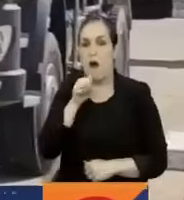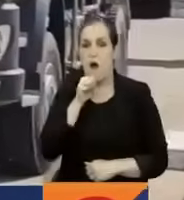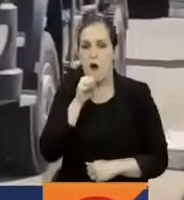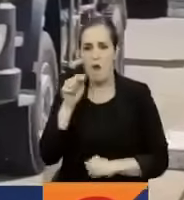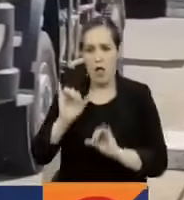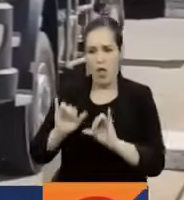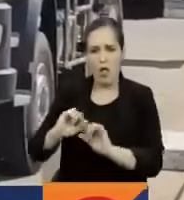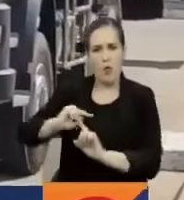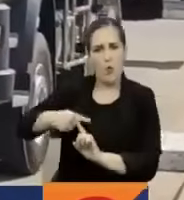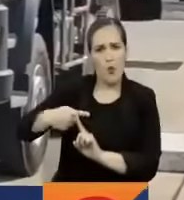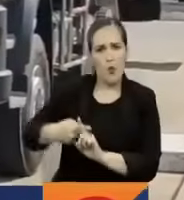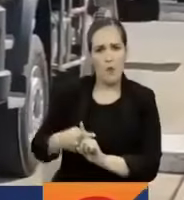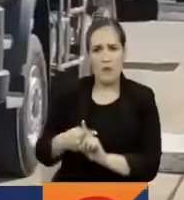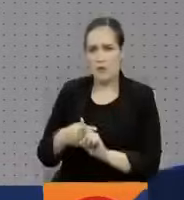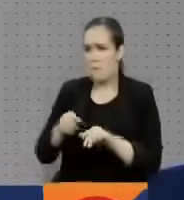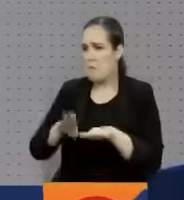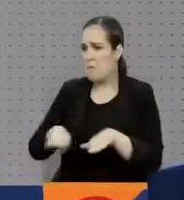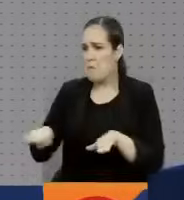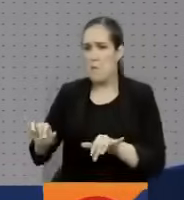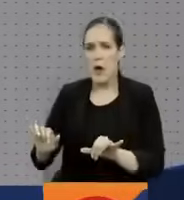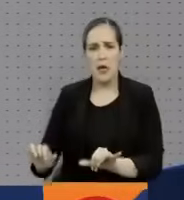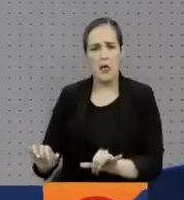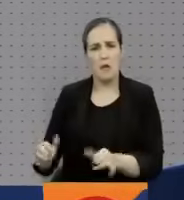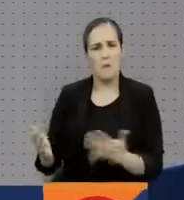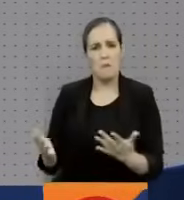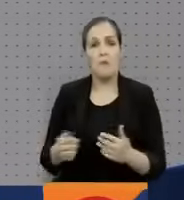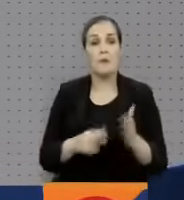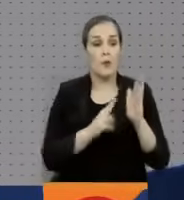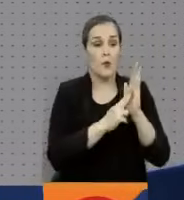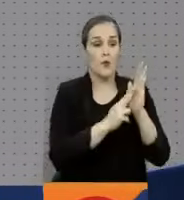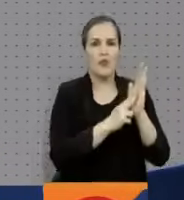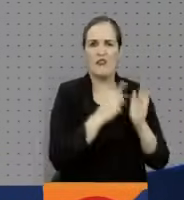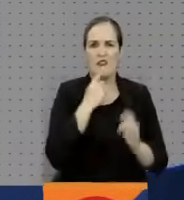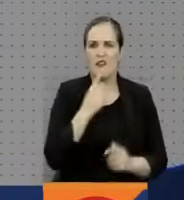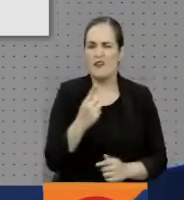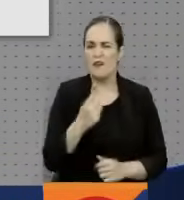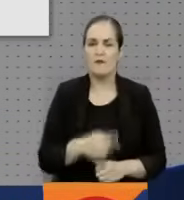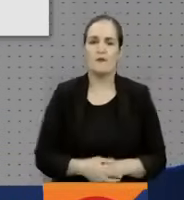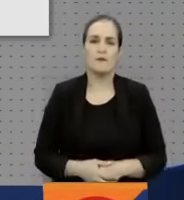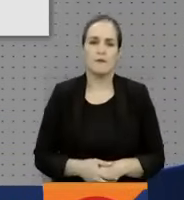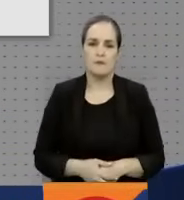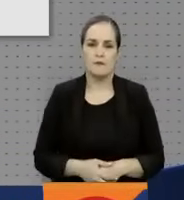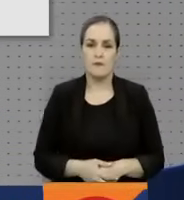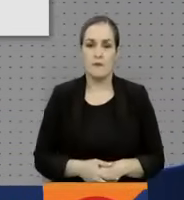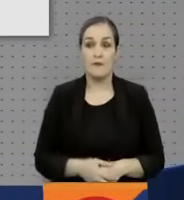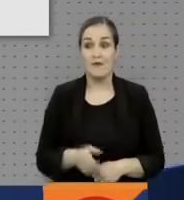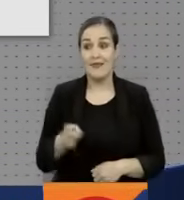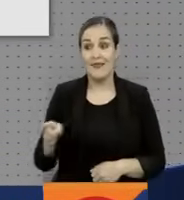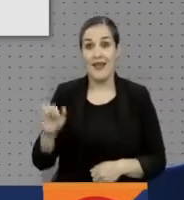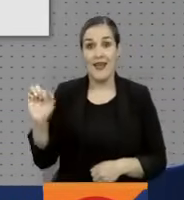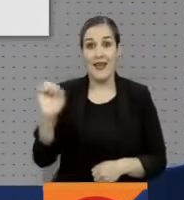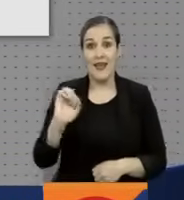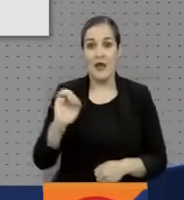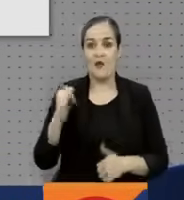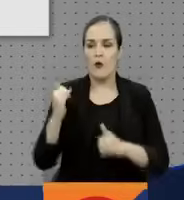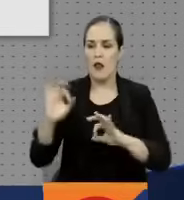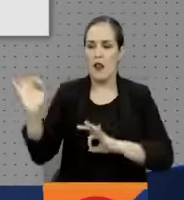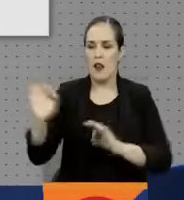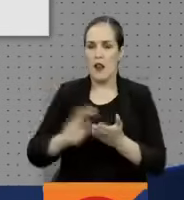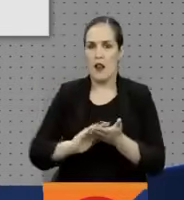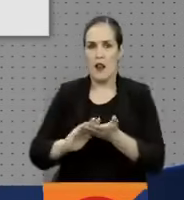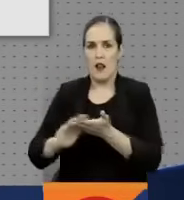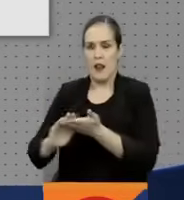mes y que al parecer están parqueados en un comunicado la entidad indicó lo siguiente estos vehículos están en proceso de alistamiento